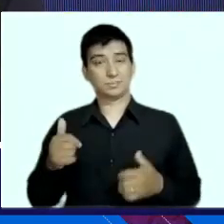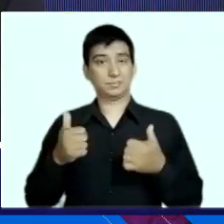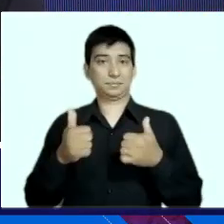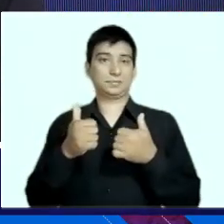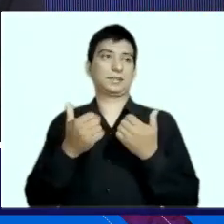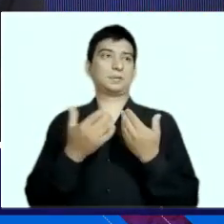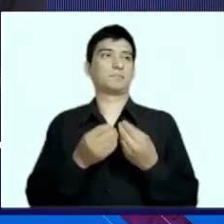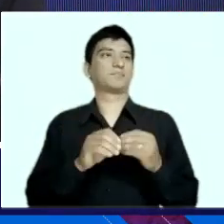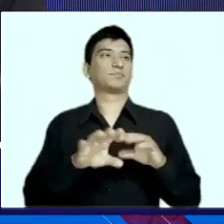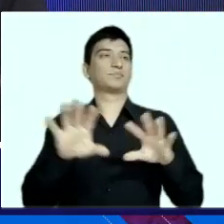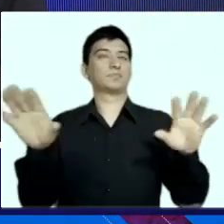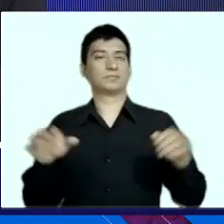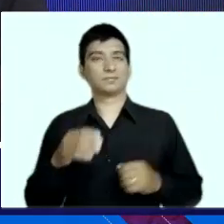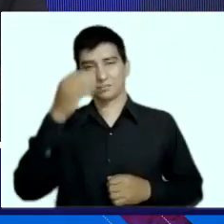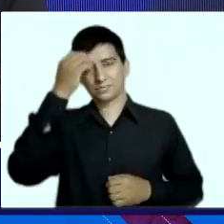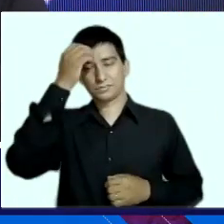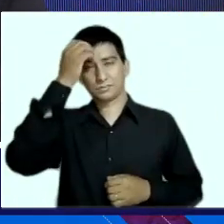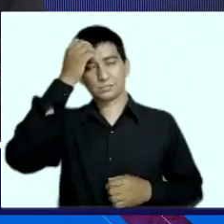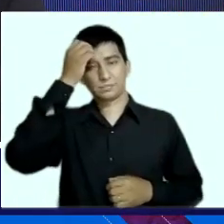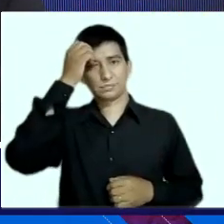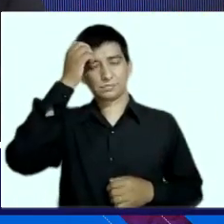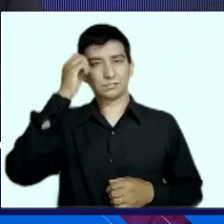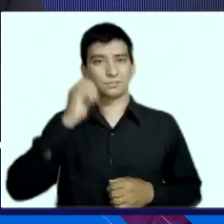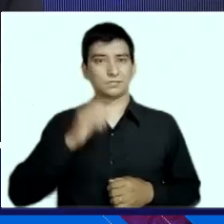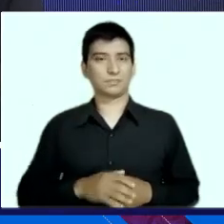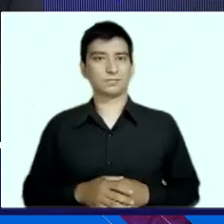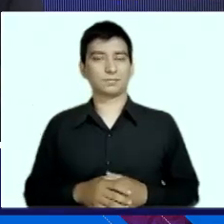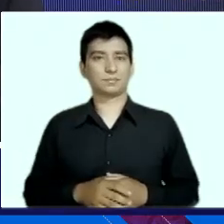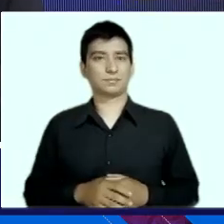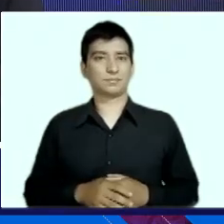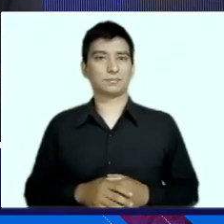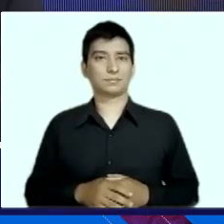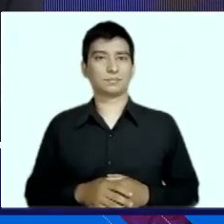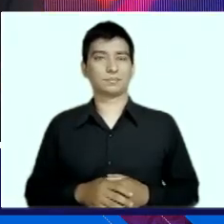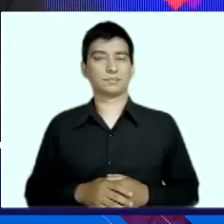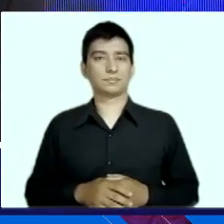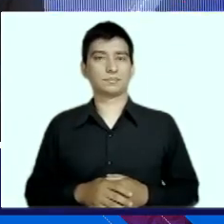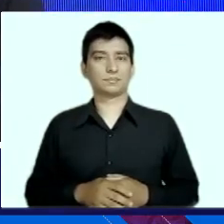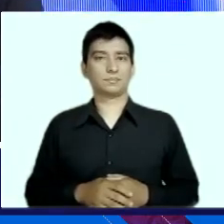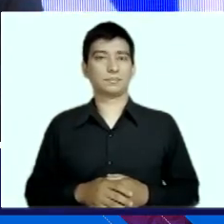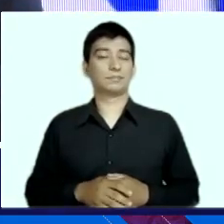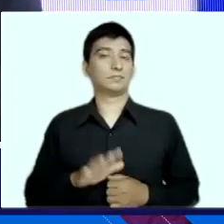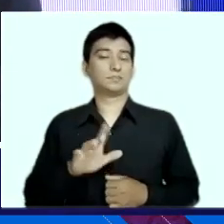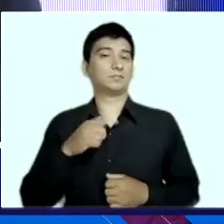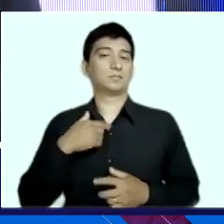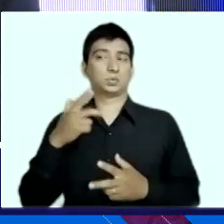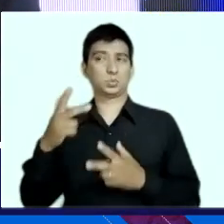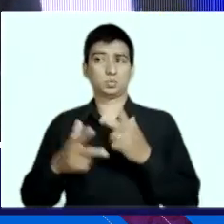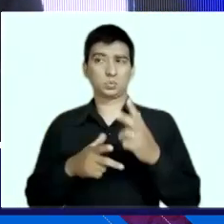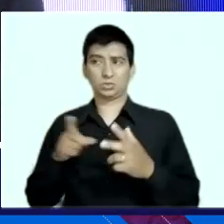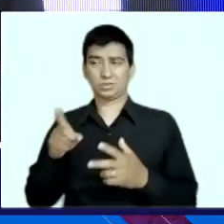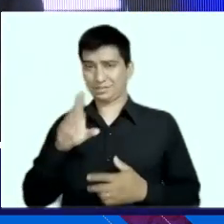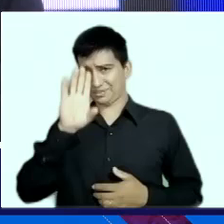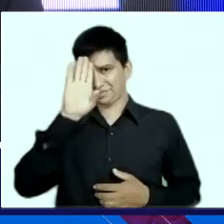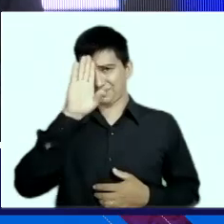cosa, bueno, pero insisto en ese detalle. Por suponte, favor. Yo creo su cuento o la historia que me da Trote de que cambió. O sea, Yo me quiero